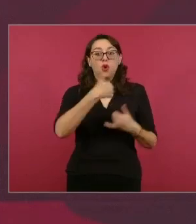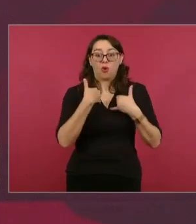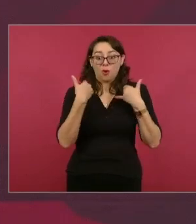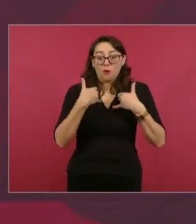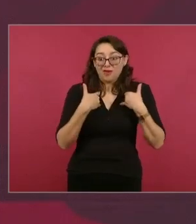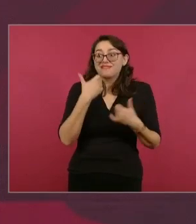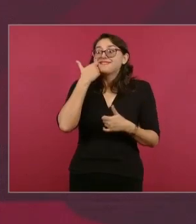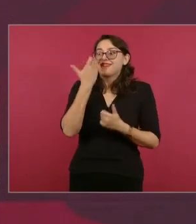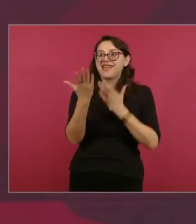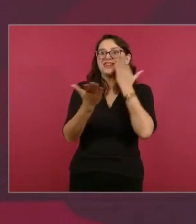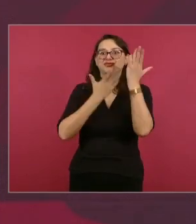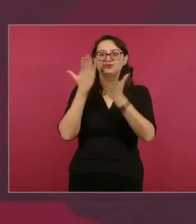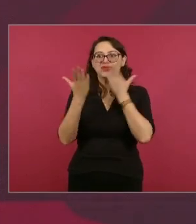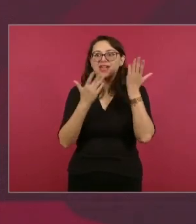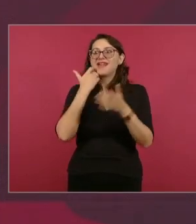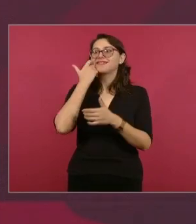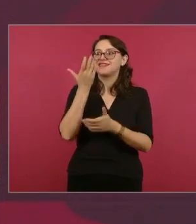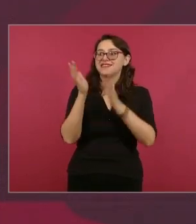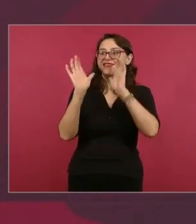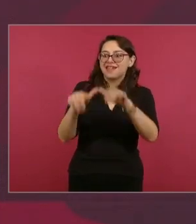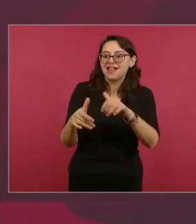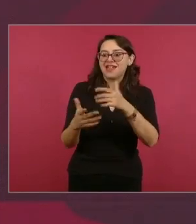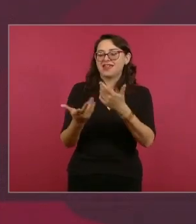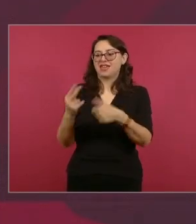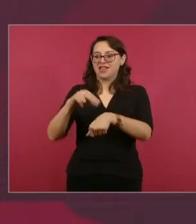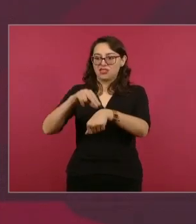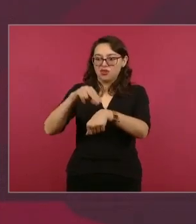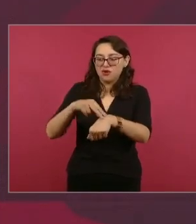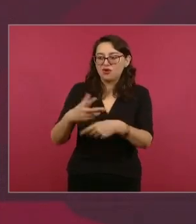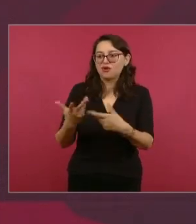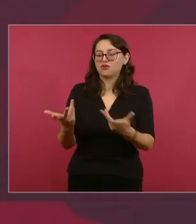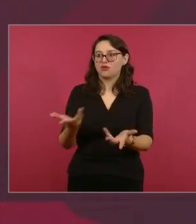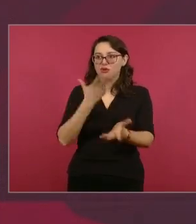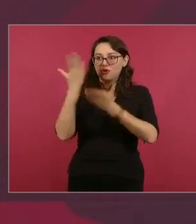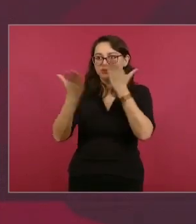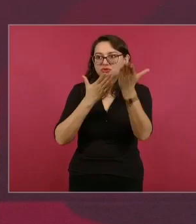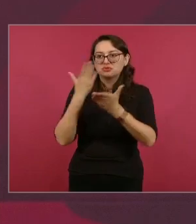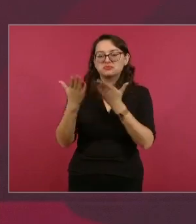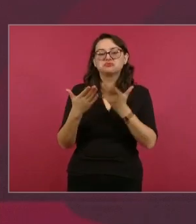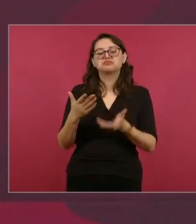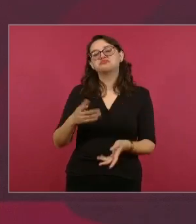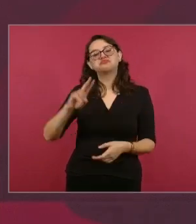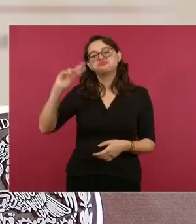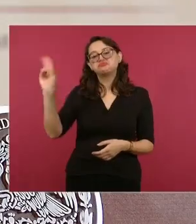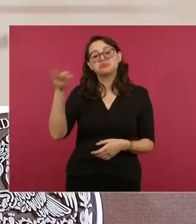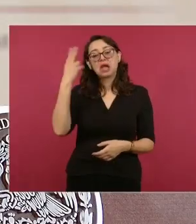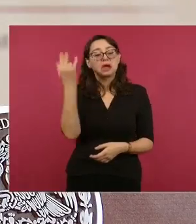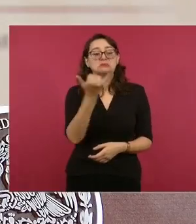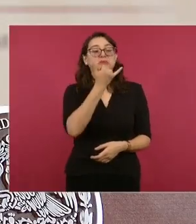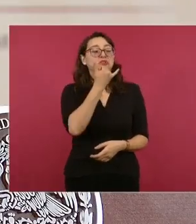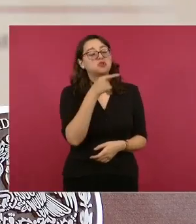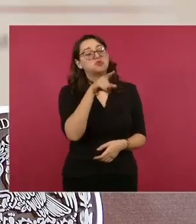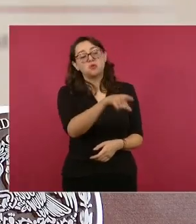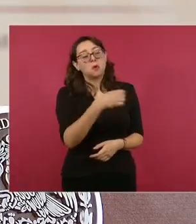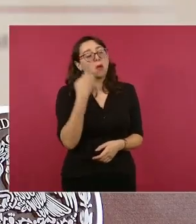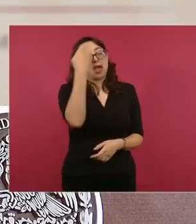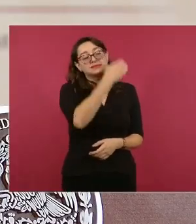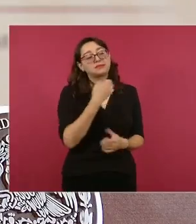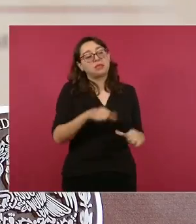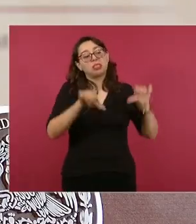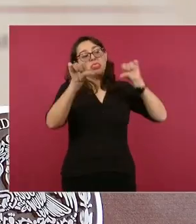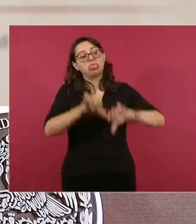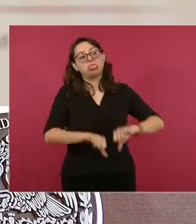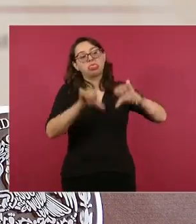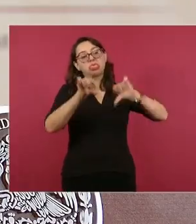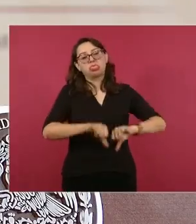en realidad la situación es que no había cupo, pues no se dio esa formación gratuita que permitiera contar con